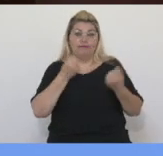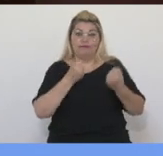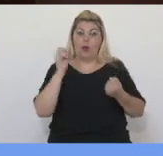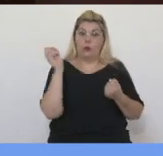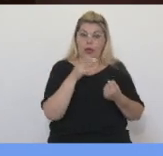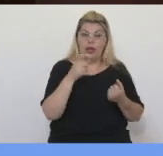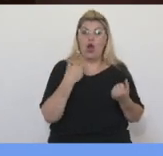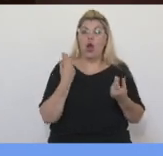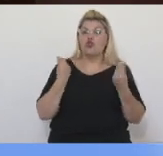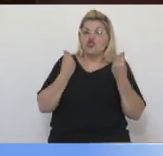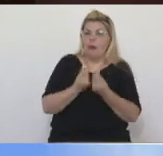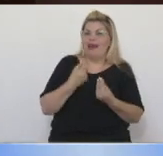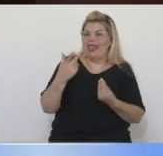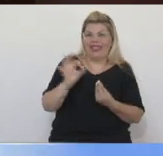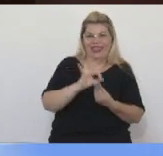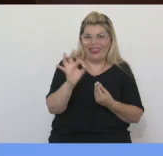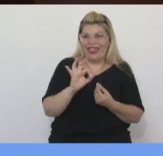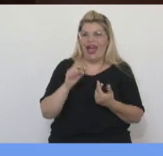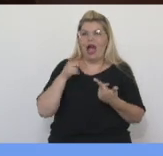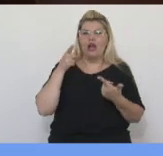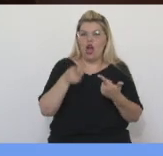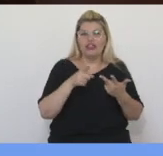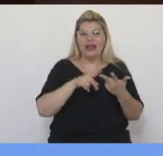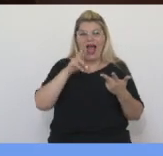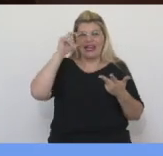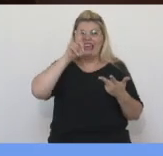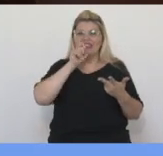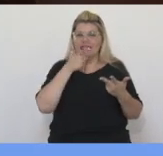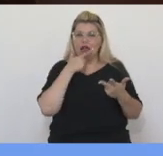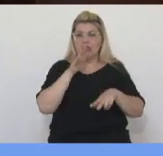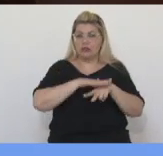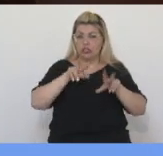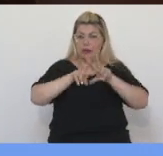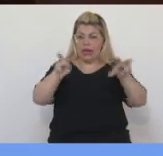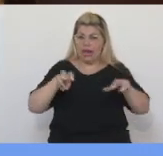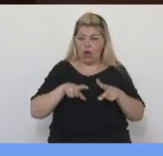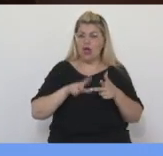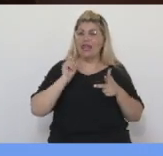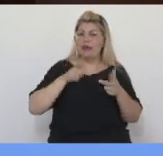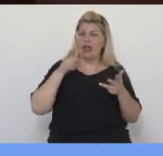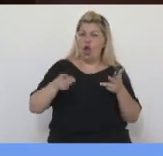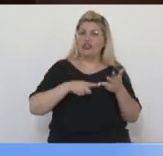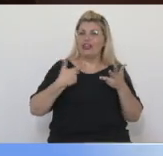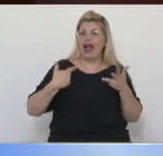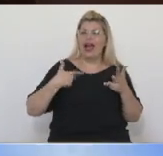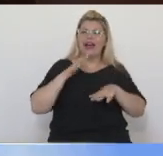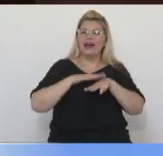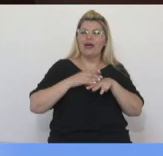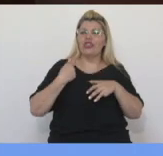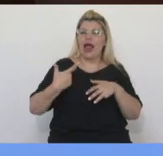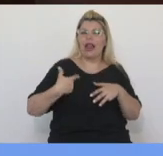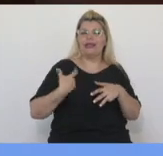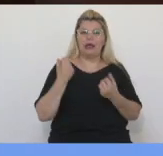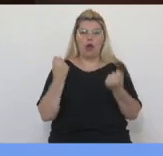coparticipación ataca la renta que es donde debería recaudar y los carnet de conducir todo esto es una